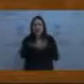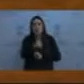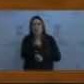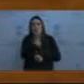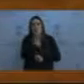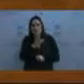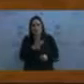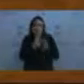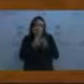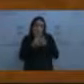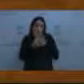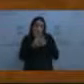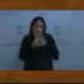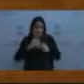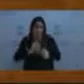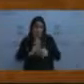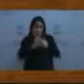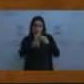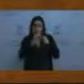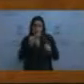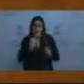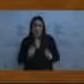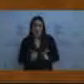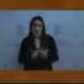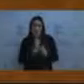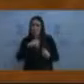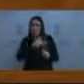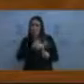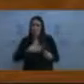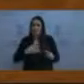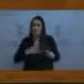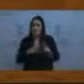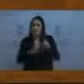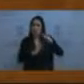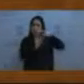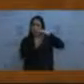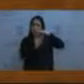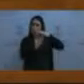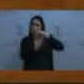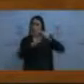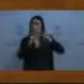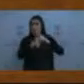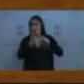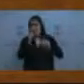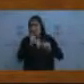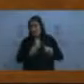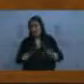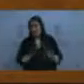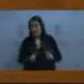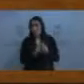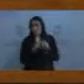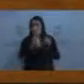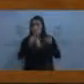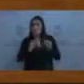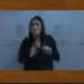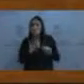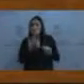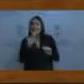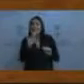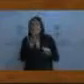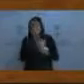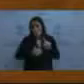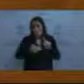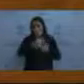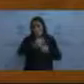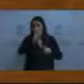la cual queremos cortar por lo sano. La factura del salario social bajará si conseguimos la incorporación del mayor